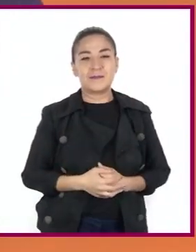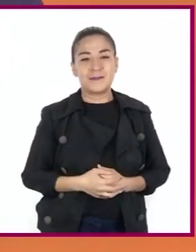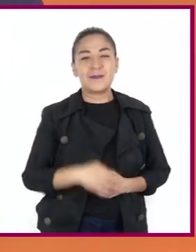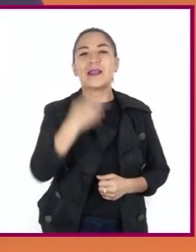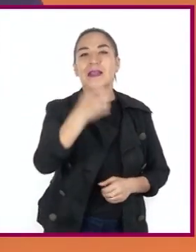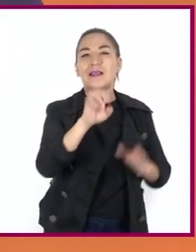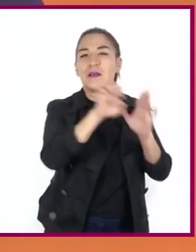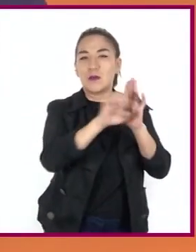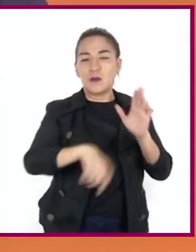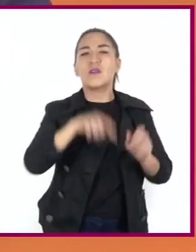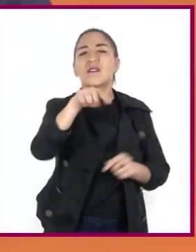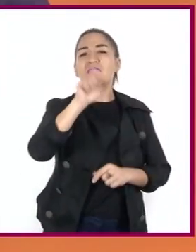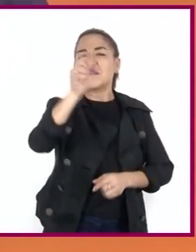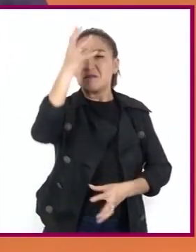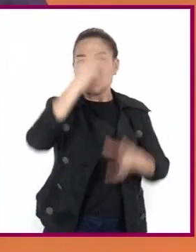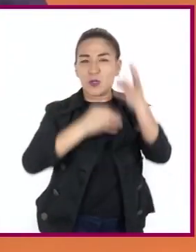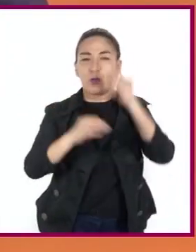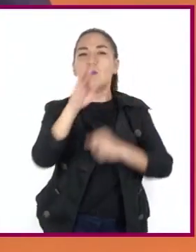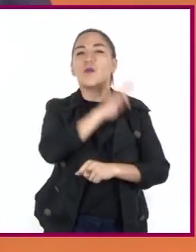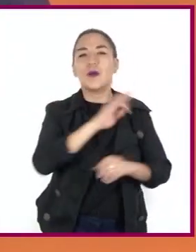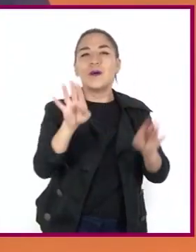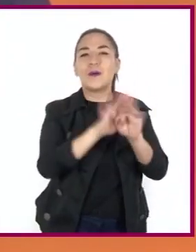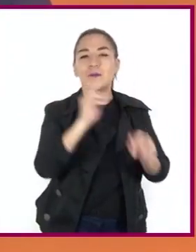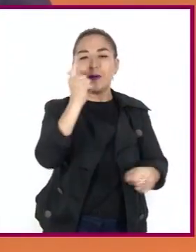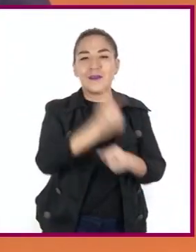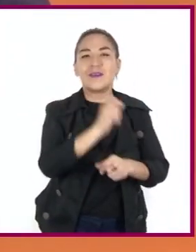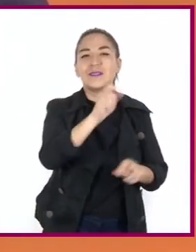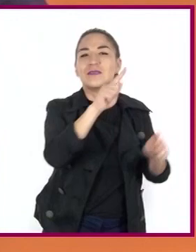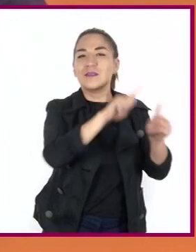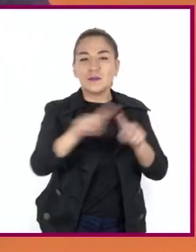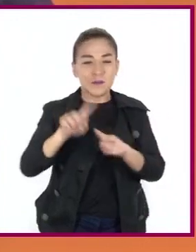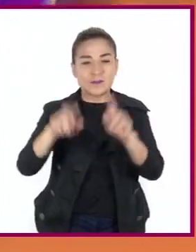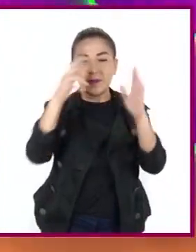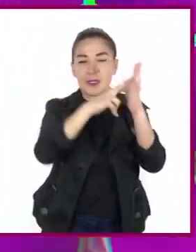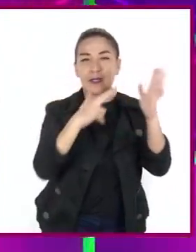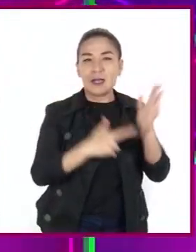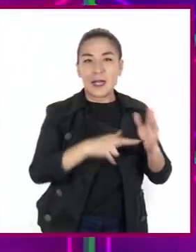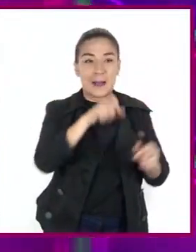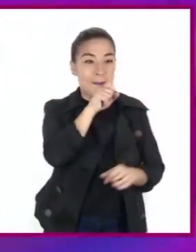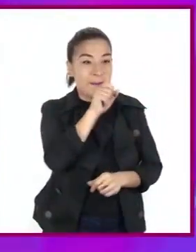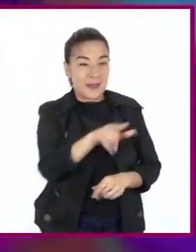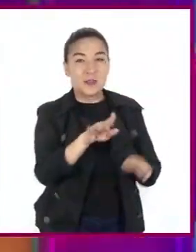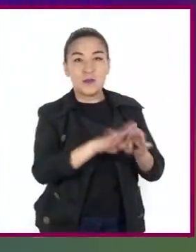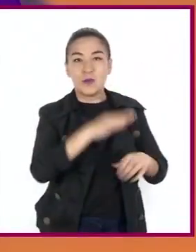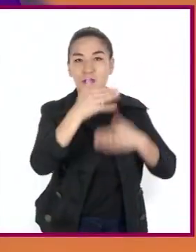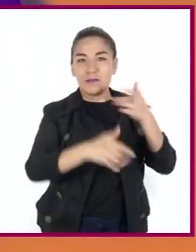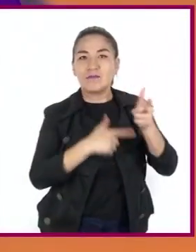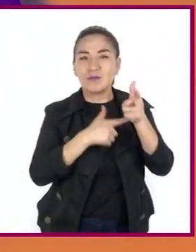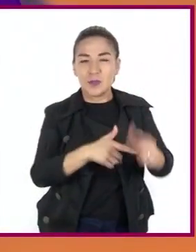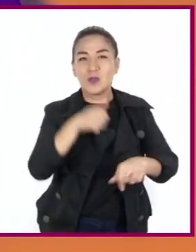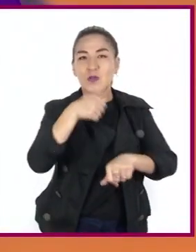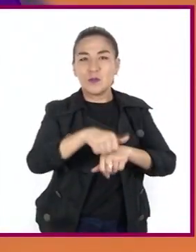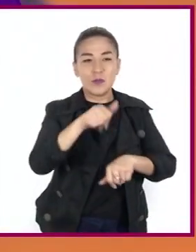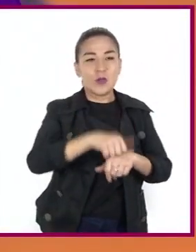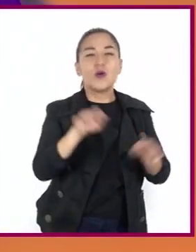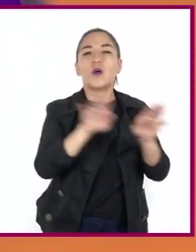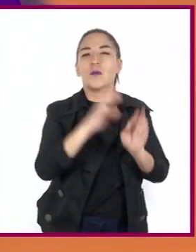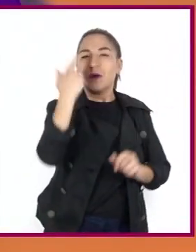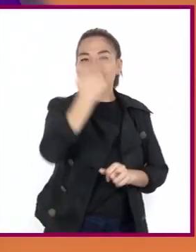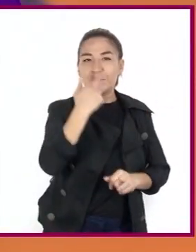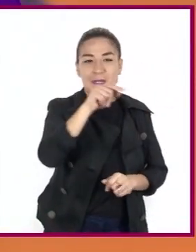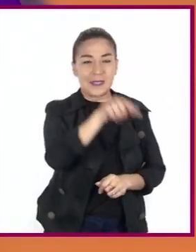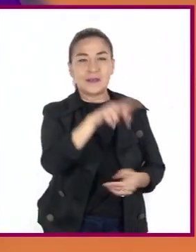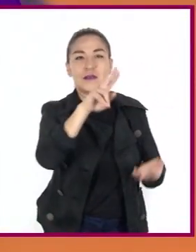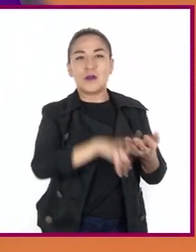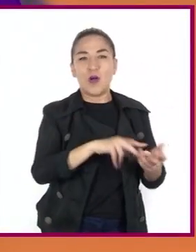estos ejemplos aprendimos que se pueden identificar diferentes reglas que generan la misma sucesión numérica y a verificar su equivalencia